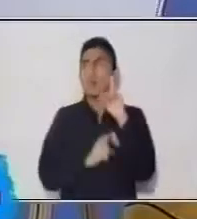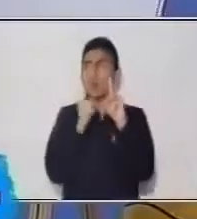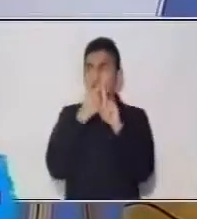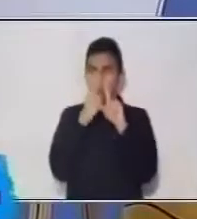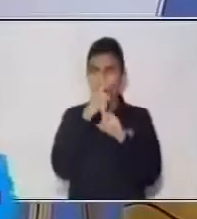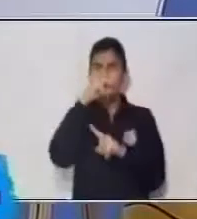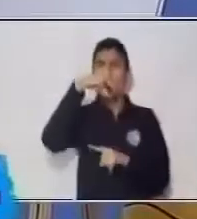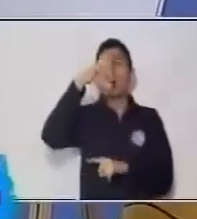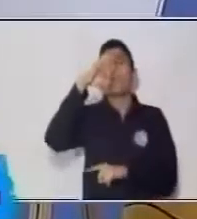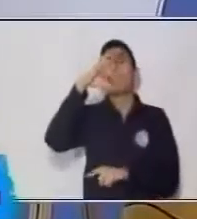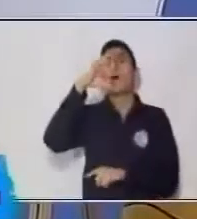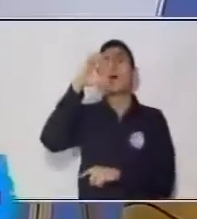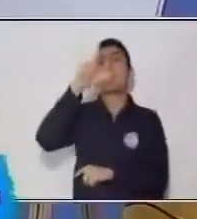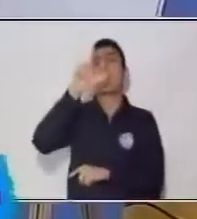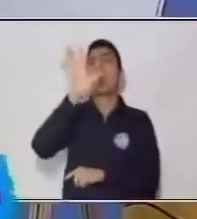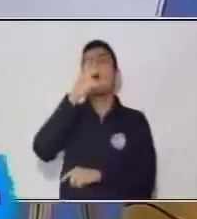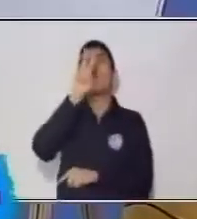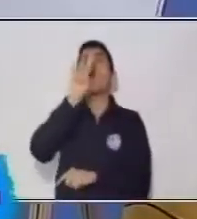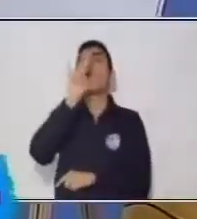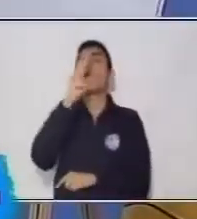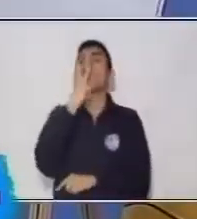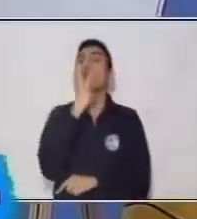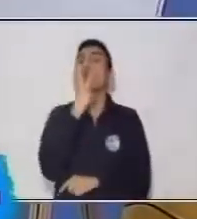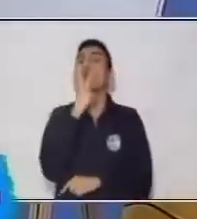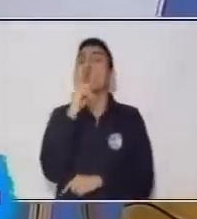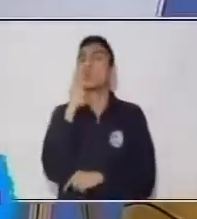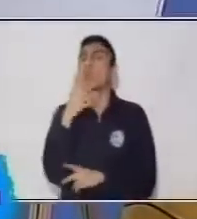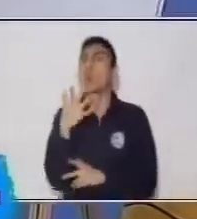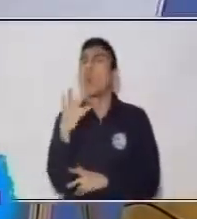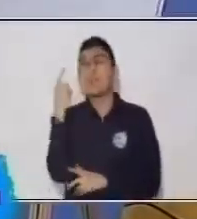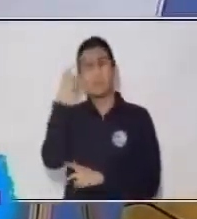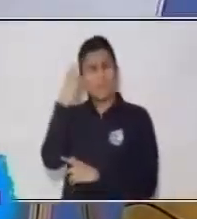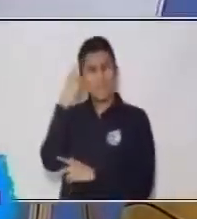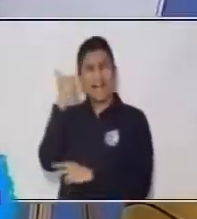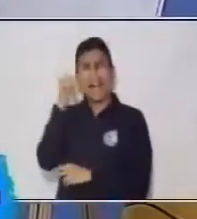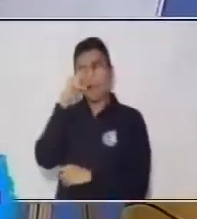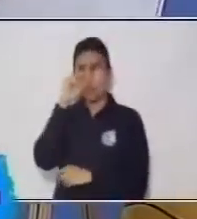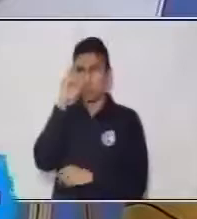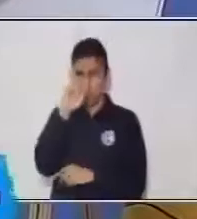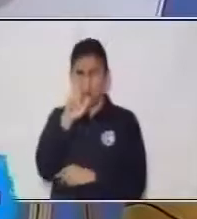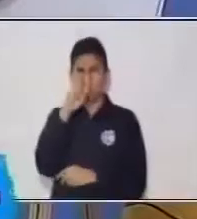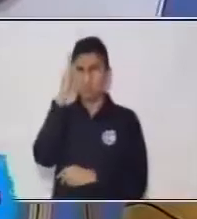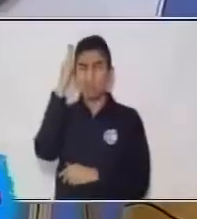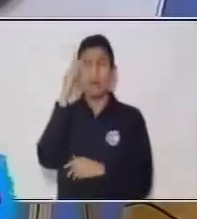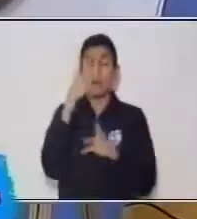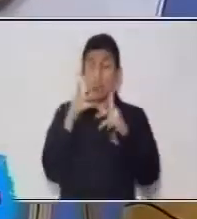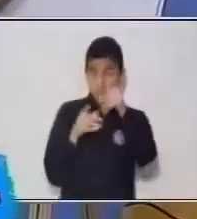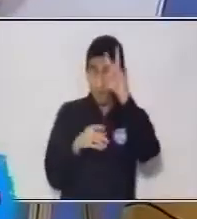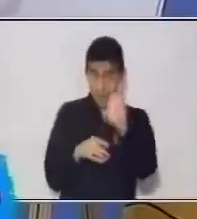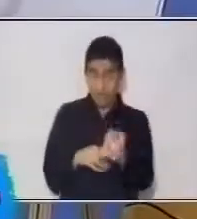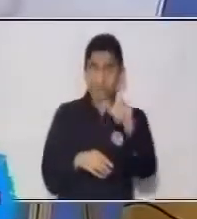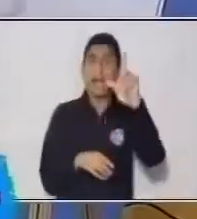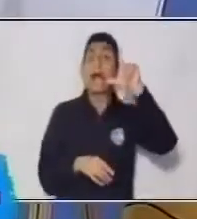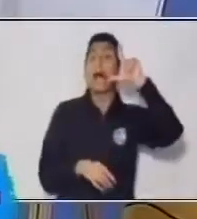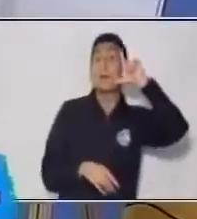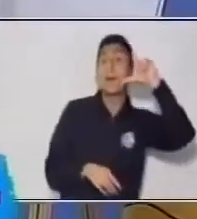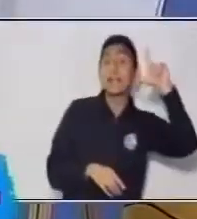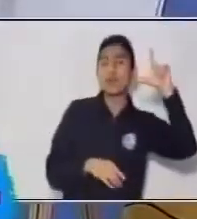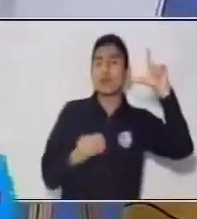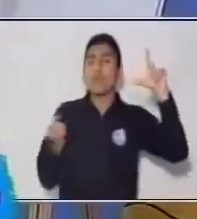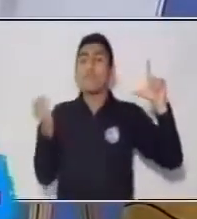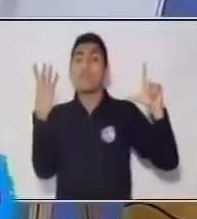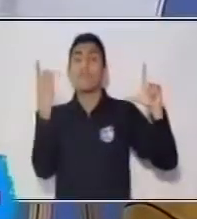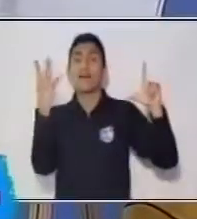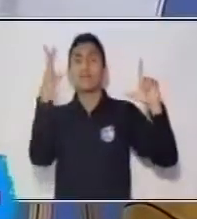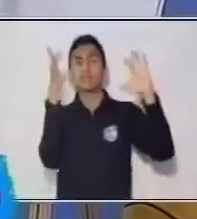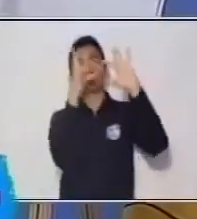el Popol Vuh. ¿Cuál crees tú que sea el autor de los que están acá? Te voy a dar un segundo para